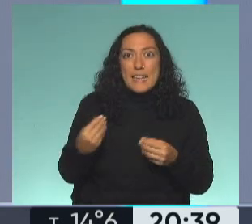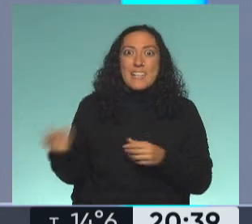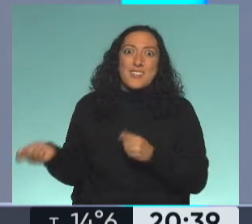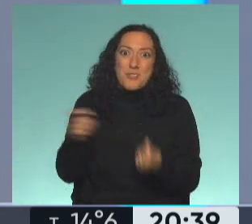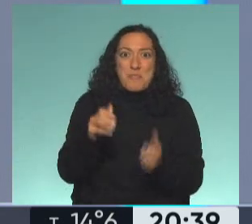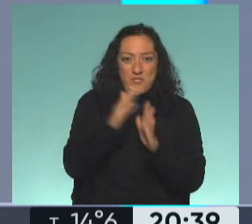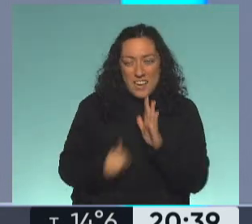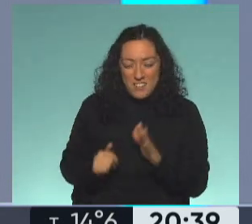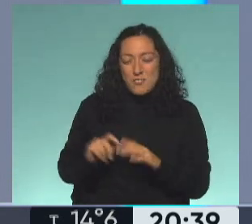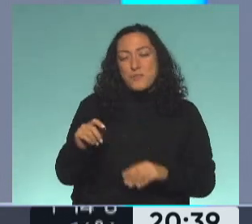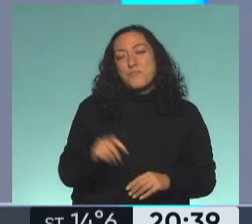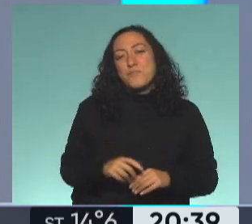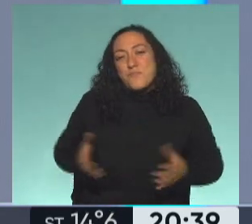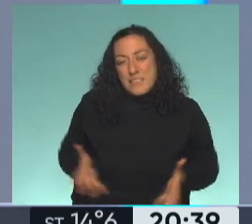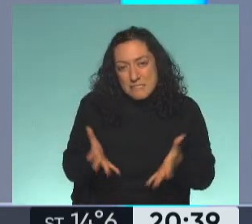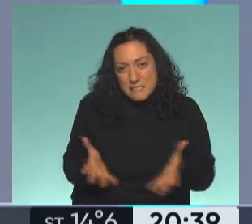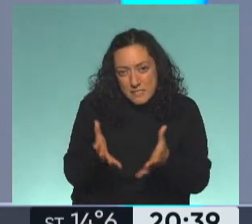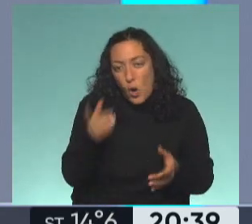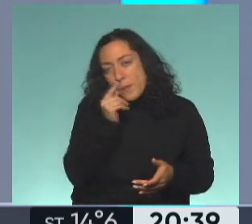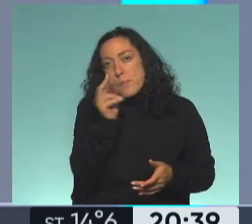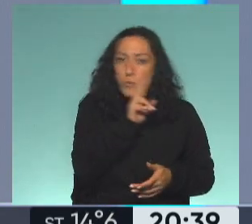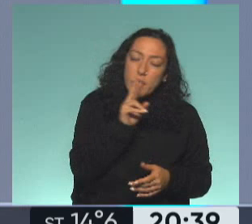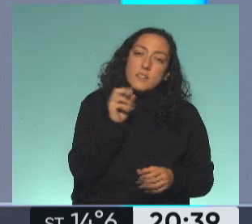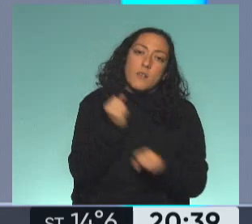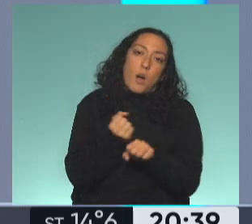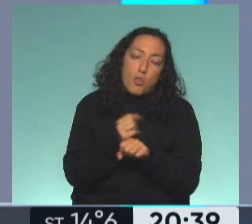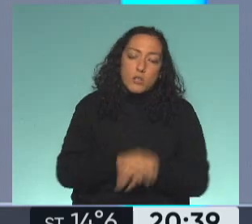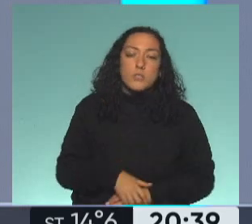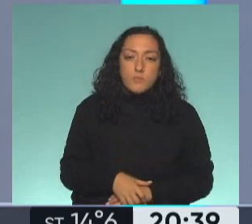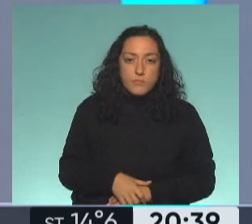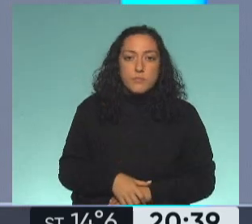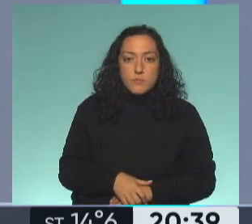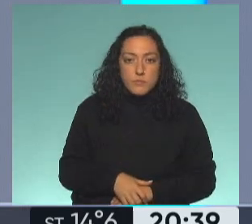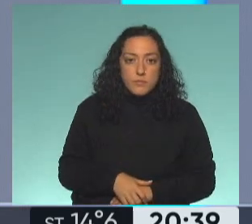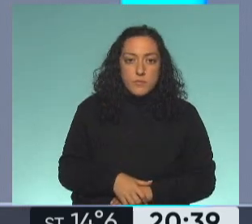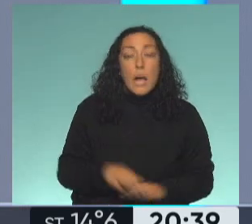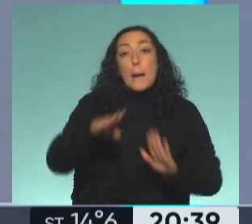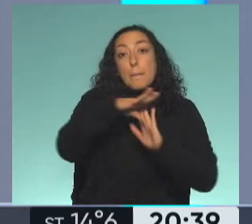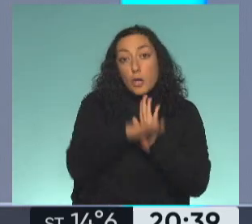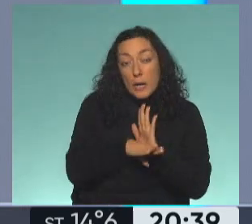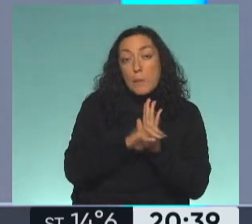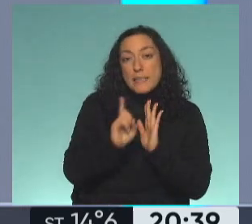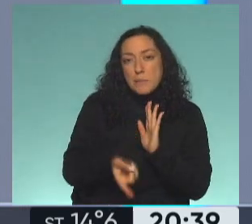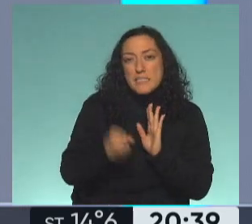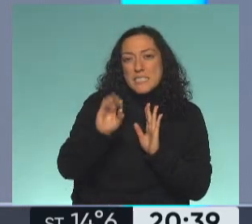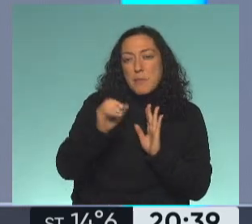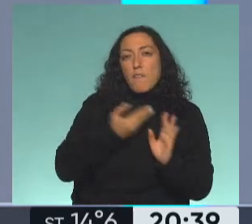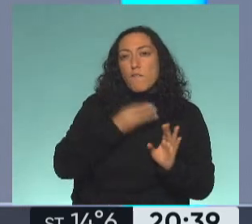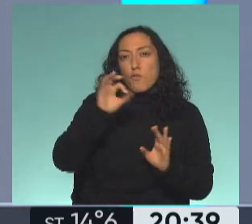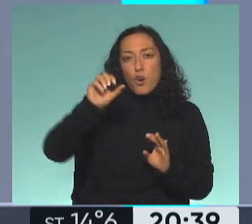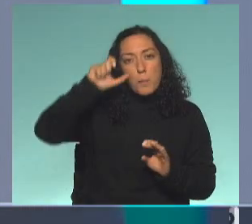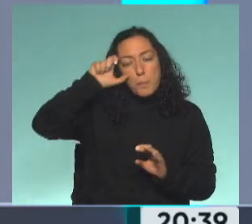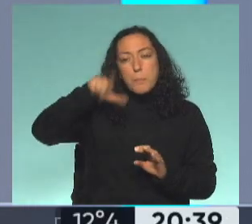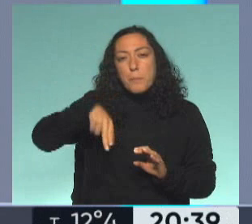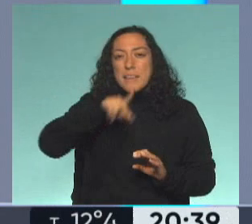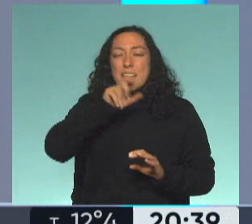blanqueo, digamos, de trabajadoras y trabajadores. Tenemos un programa que es el Fomentar, para que